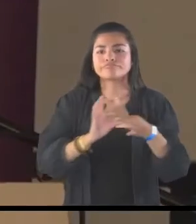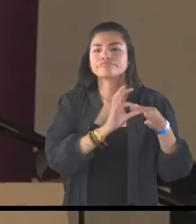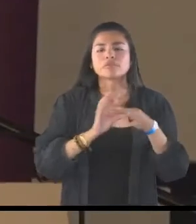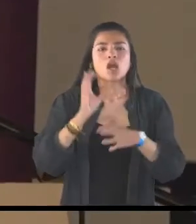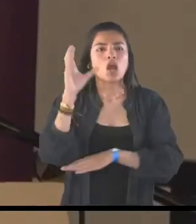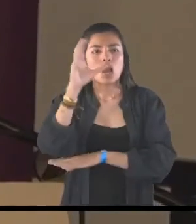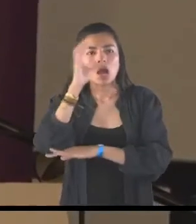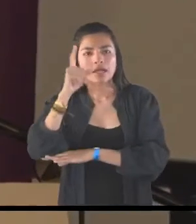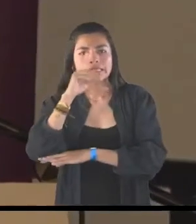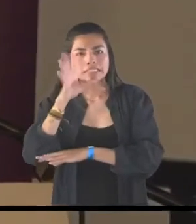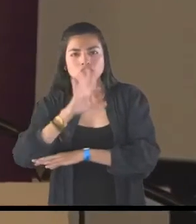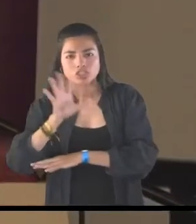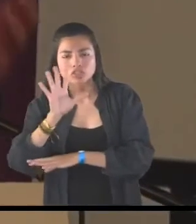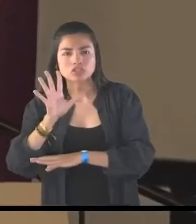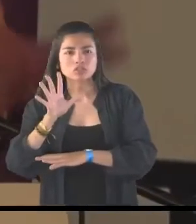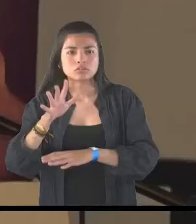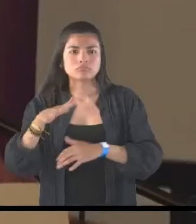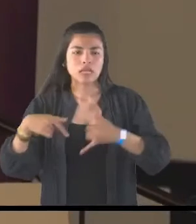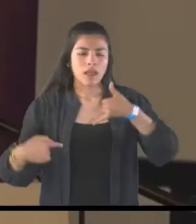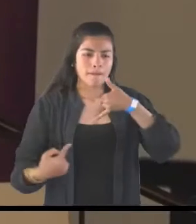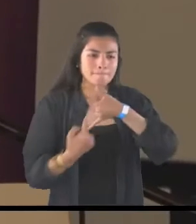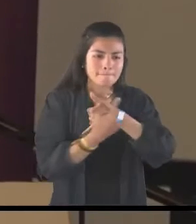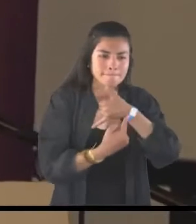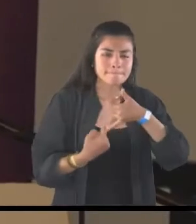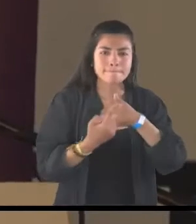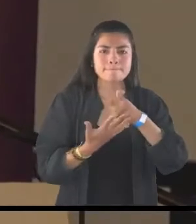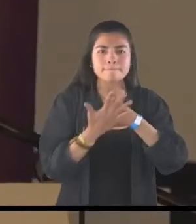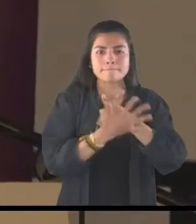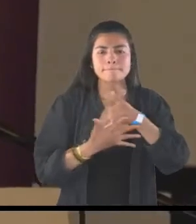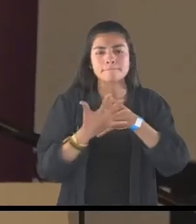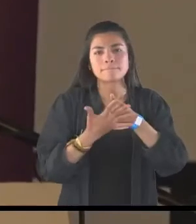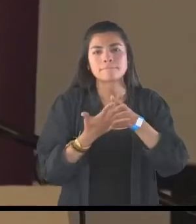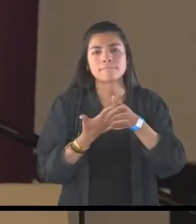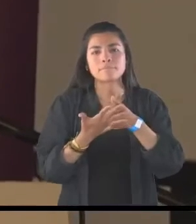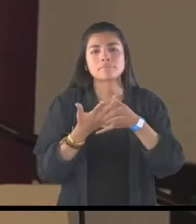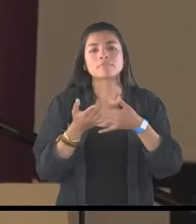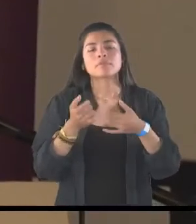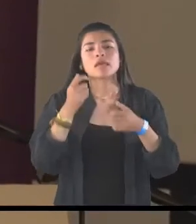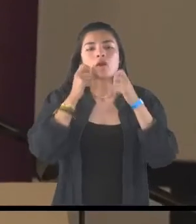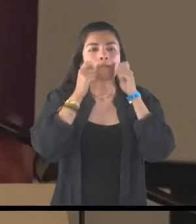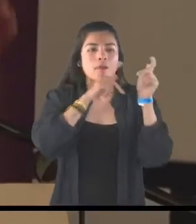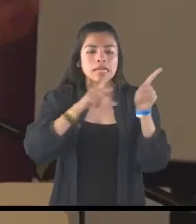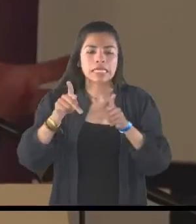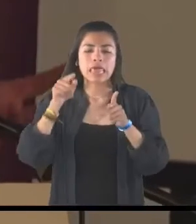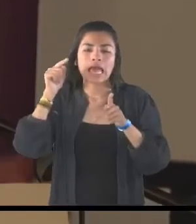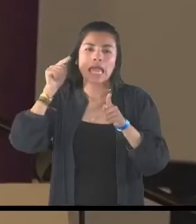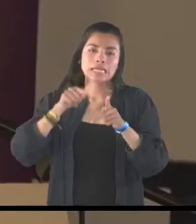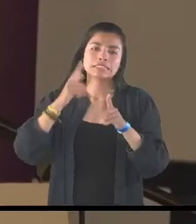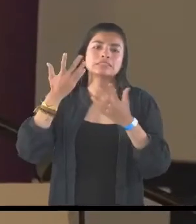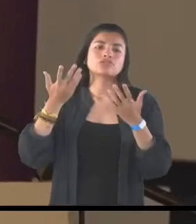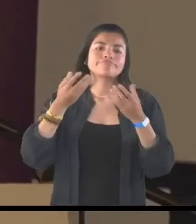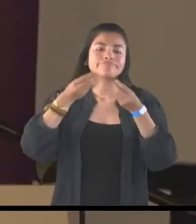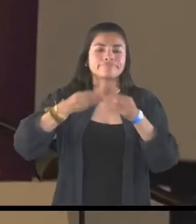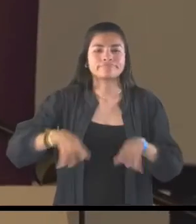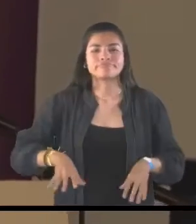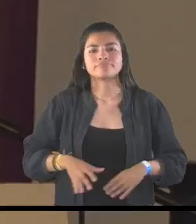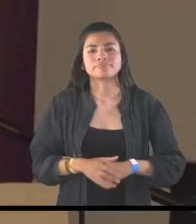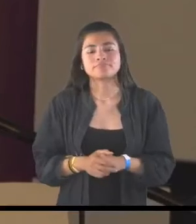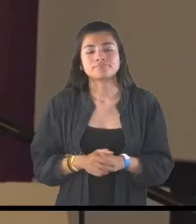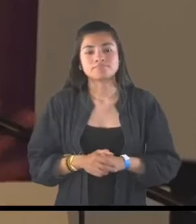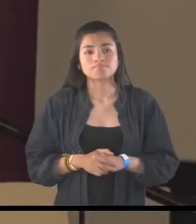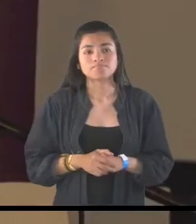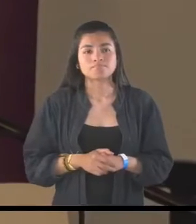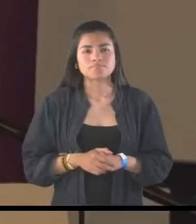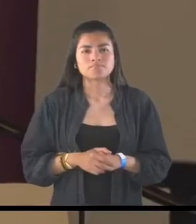mismo territorio y una humanidad, que es lo que se ha perdido. De modo que en este día, como les